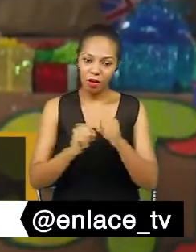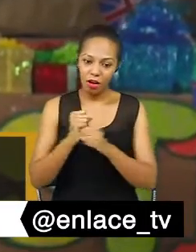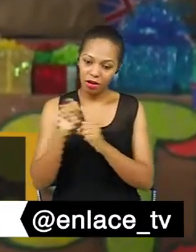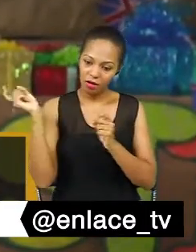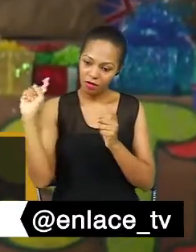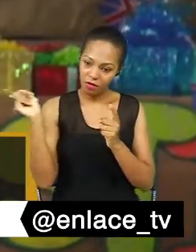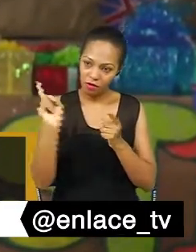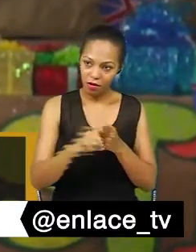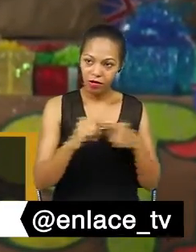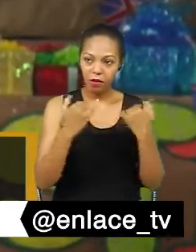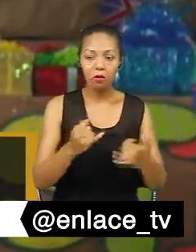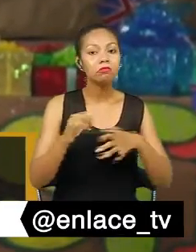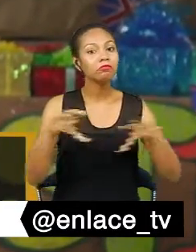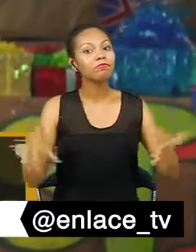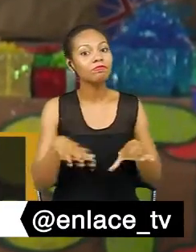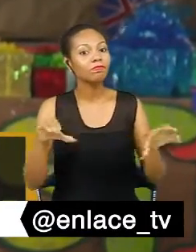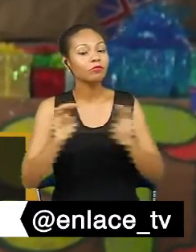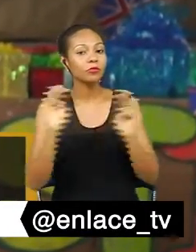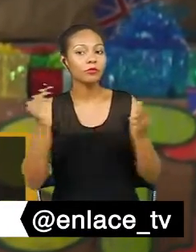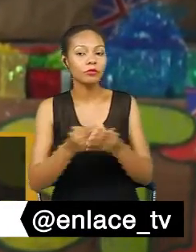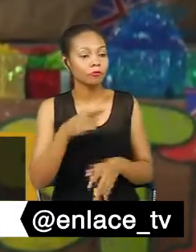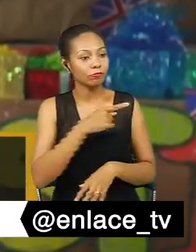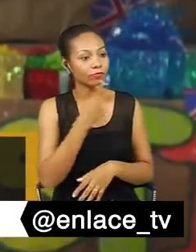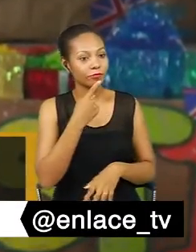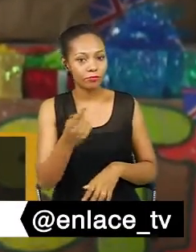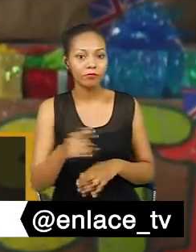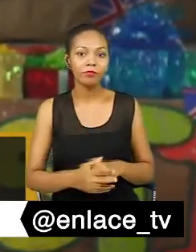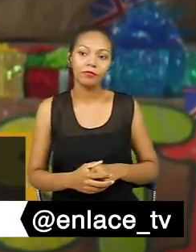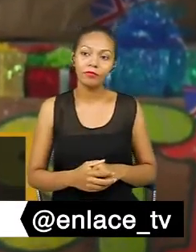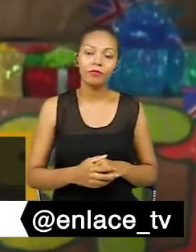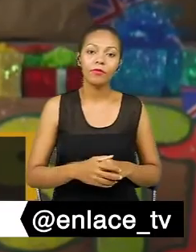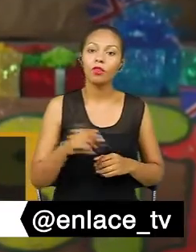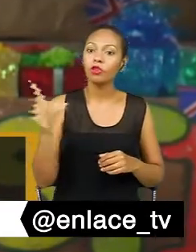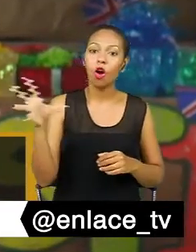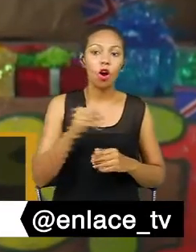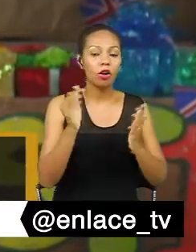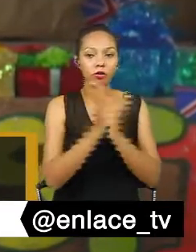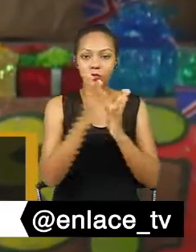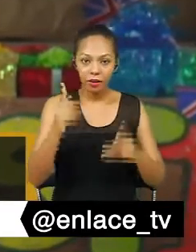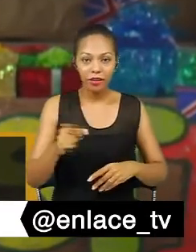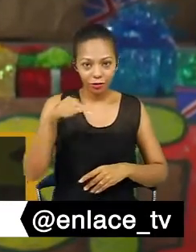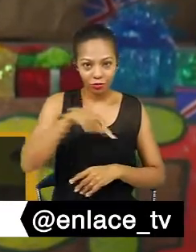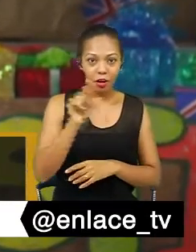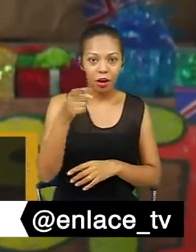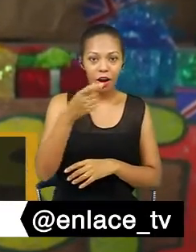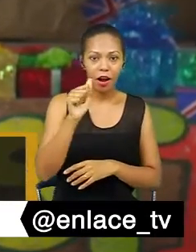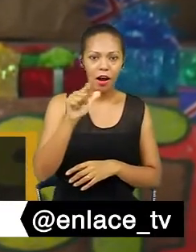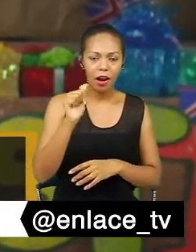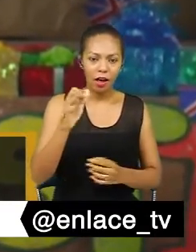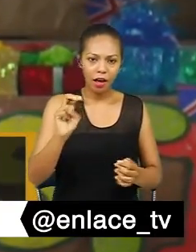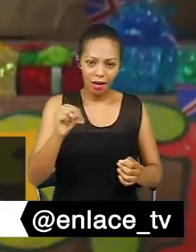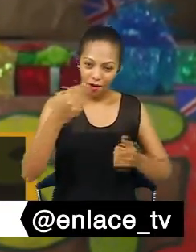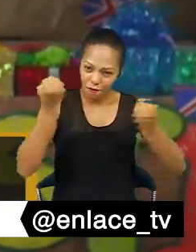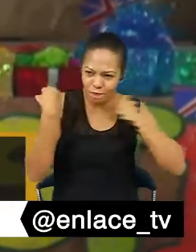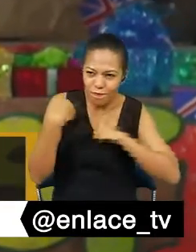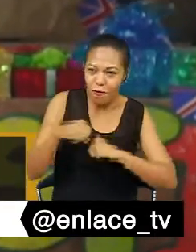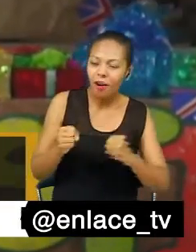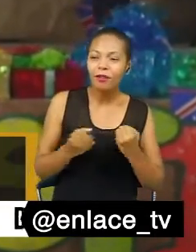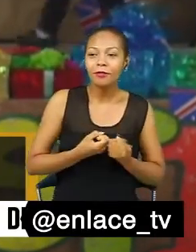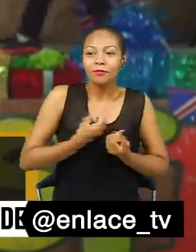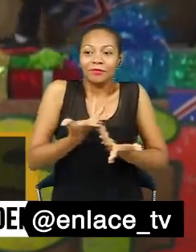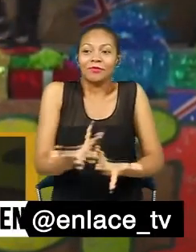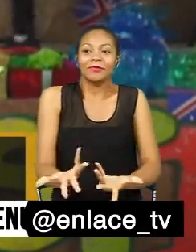este tipo de eventos, donde, como tú lo dijiste, todos los estudiantes de la José Antonio Galán se ponen todo su empeño, ponen todo su amor, ponen toda